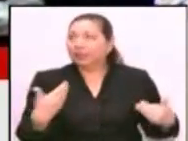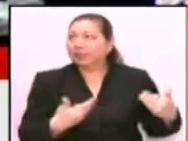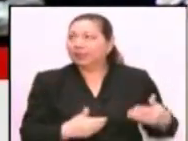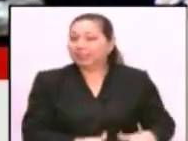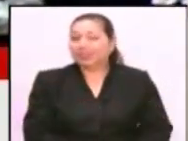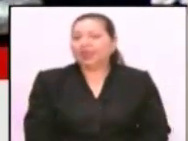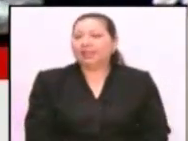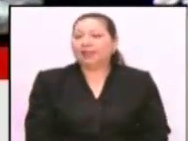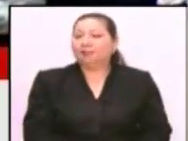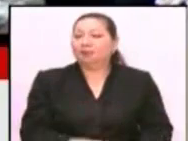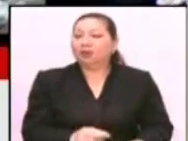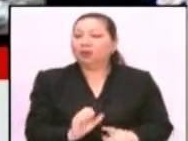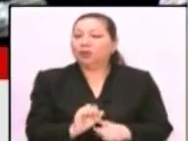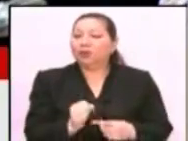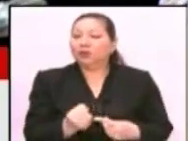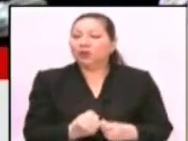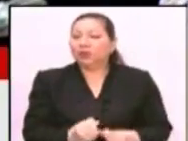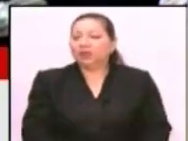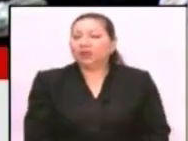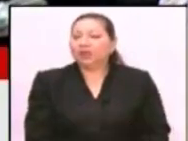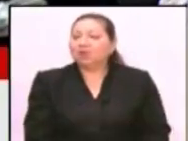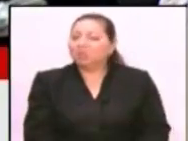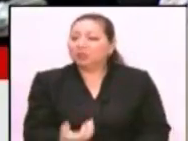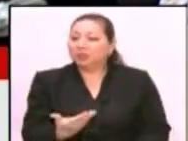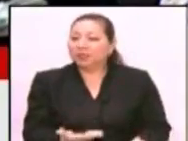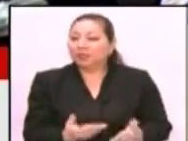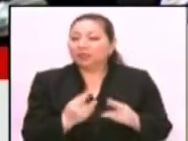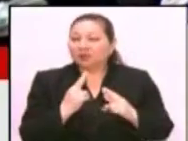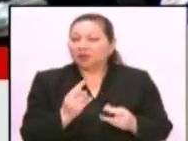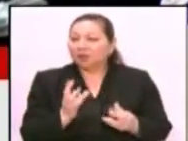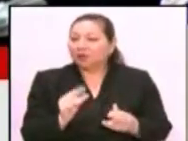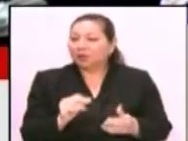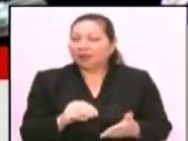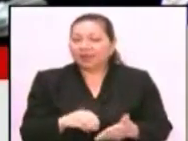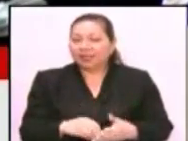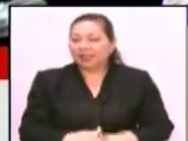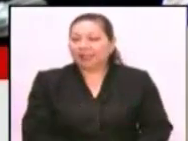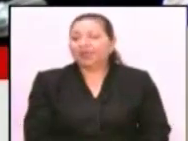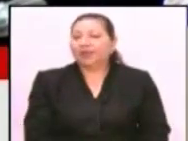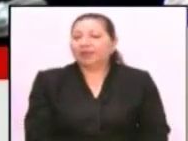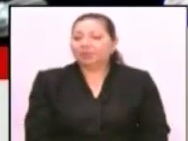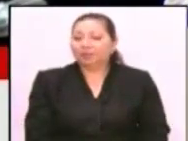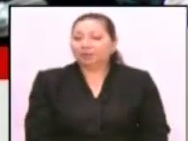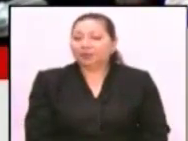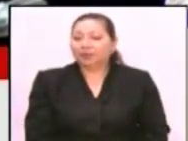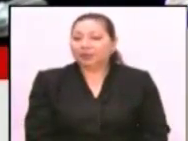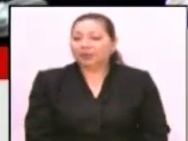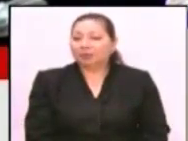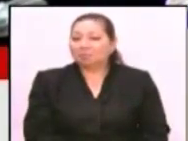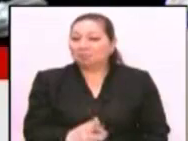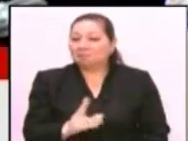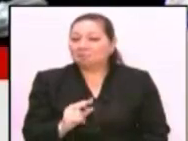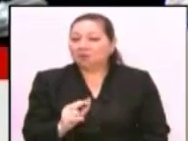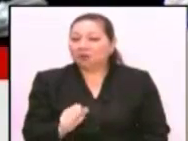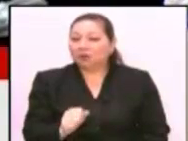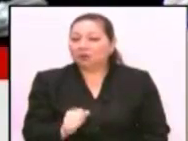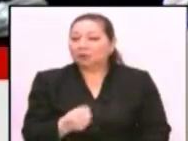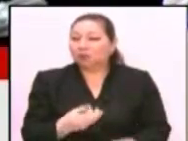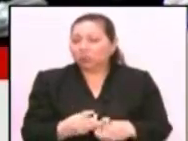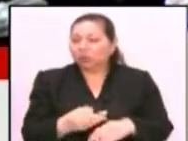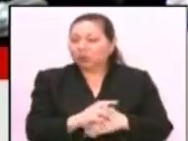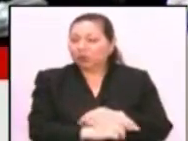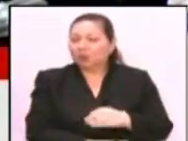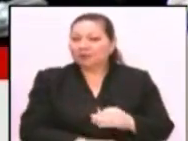en el sector público y social y muchas veces los resultados no son los deseados, ¿cierto? Esto ocurre en muchos sectores y en muchos